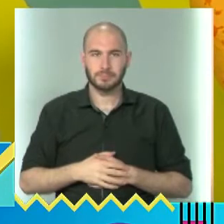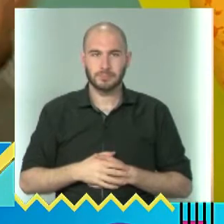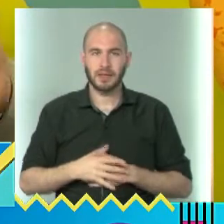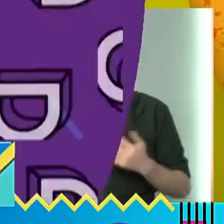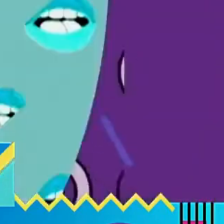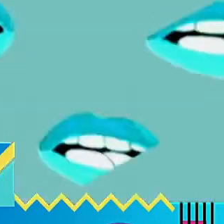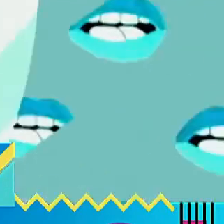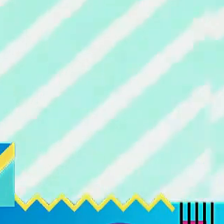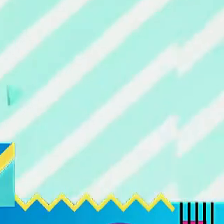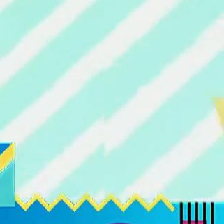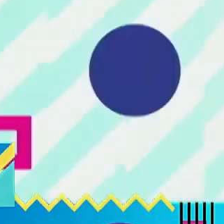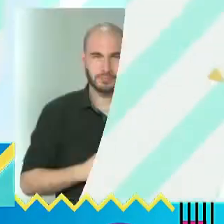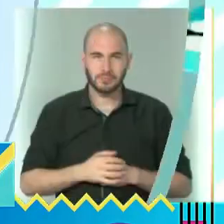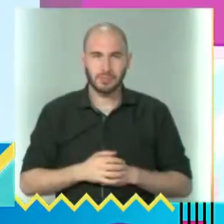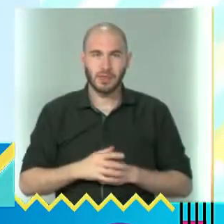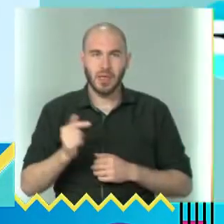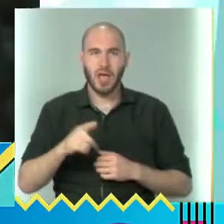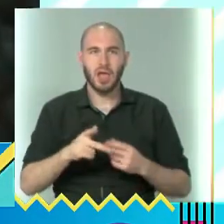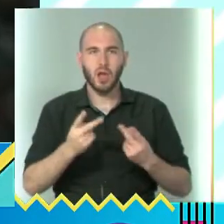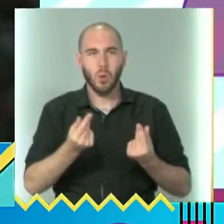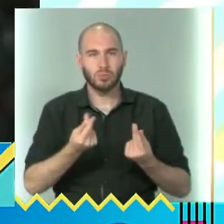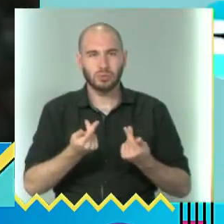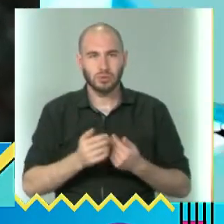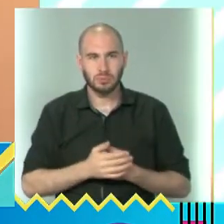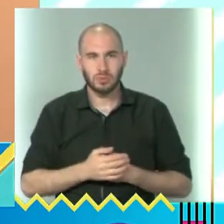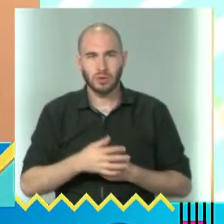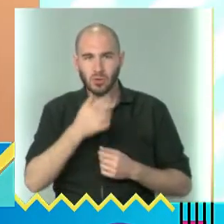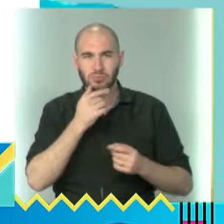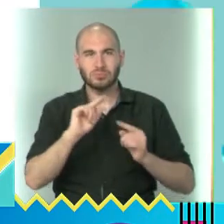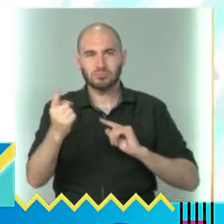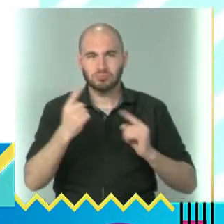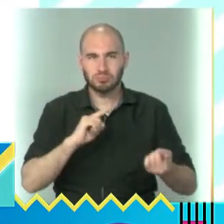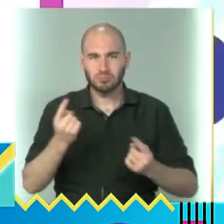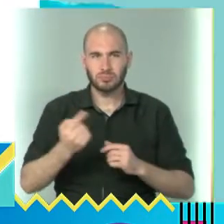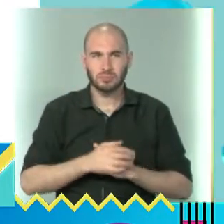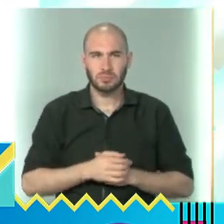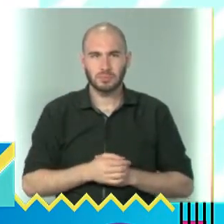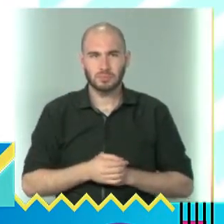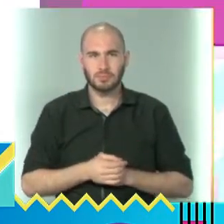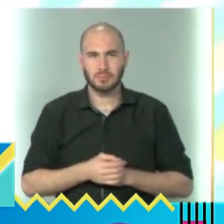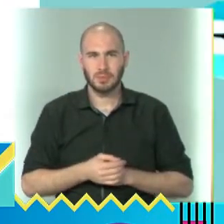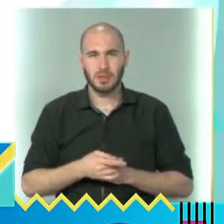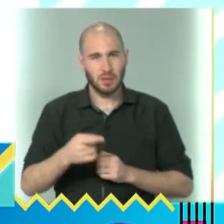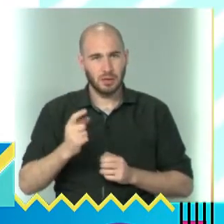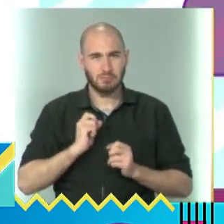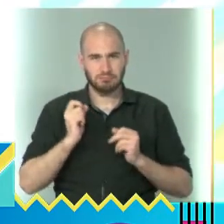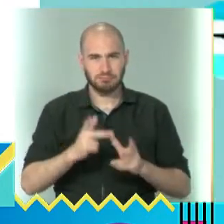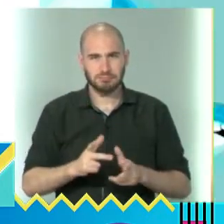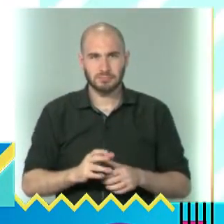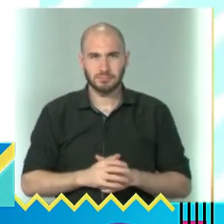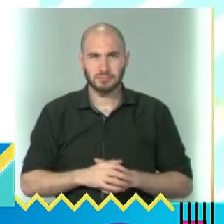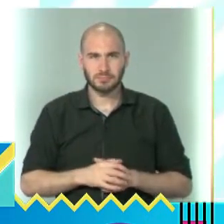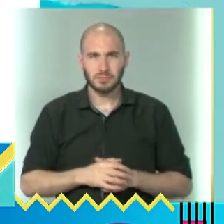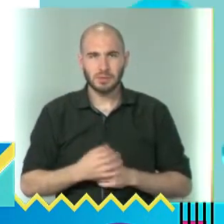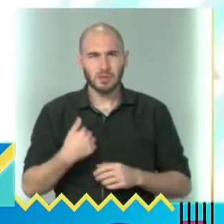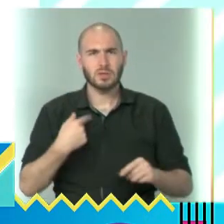En general, seguramente hay usos singulares que pueda hacer, ¿no? Pero quiero decir,